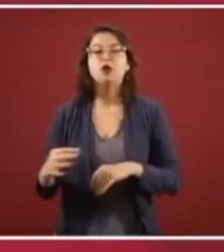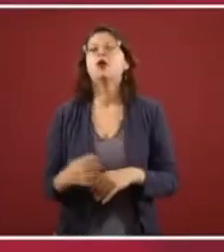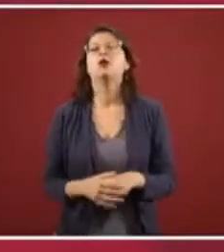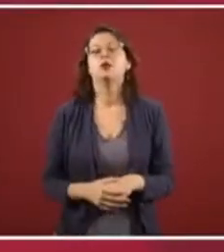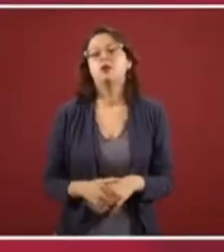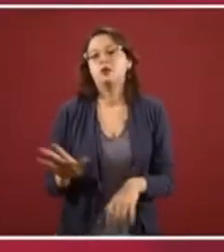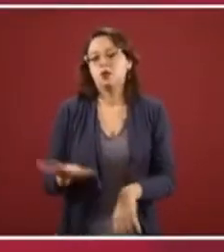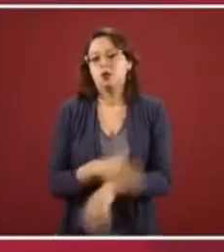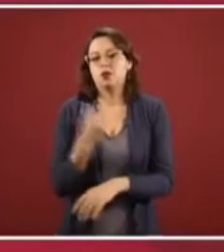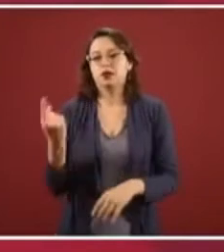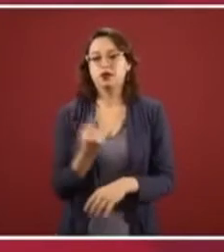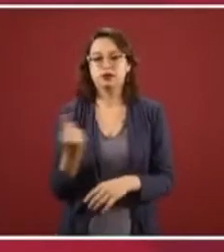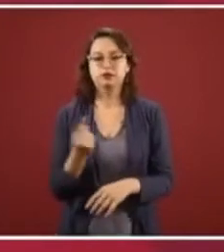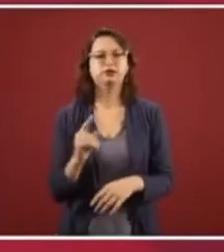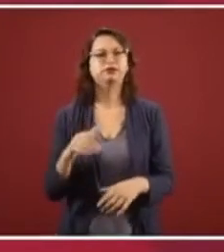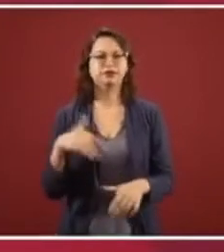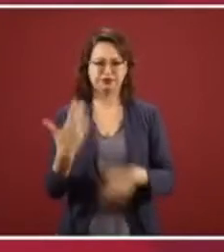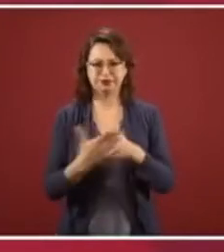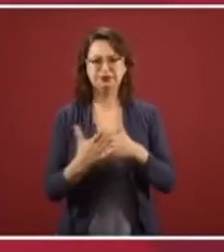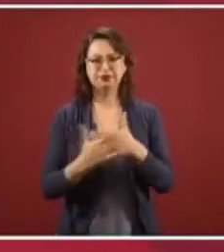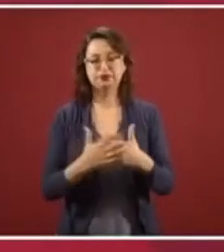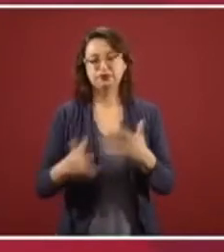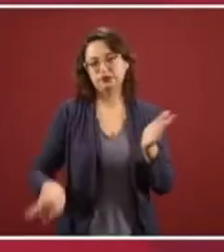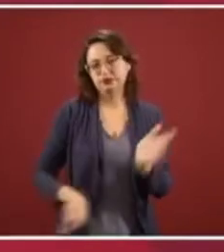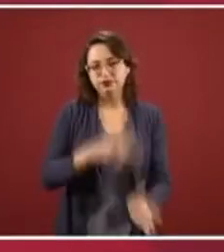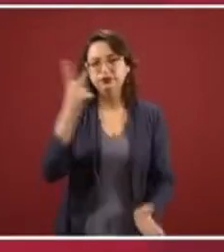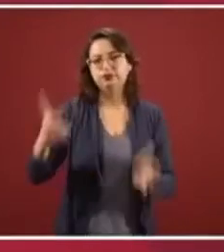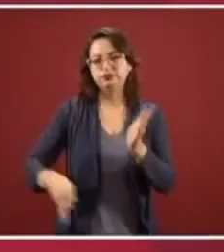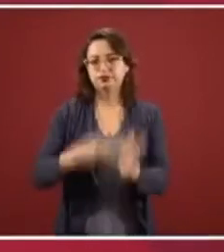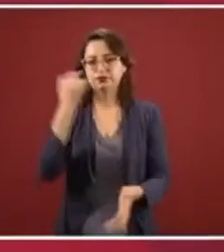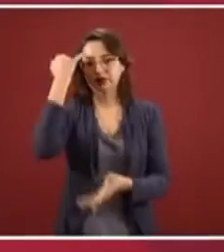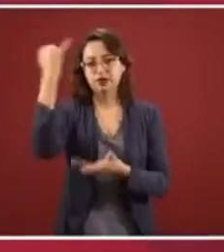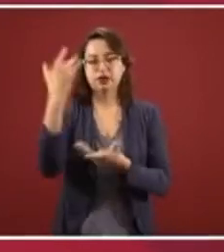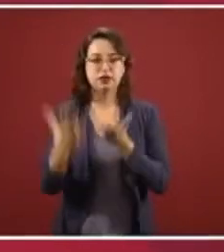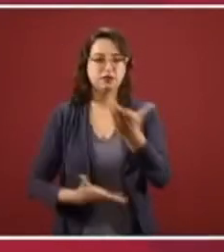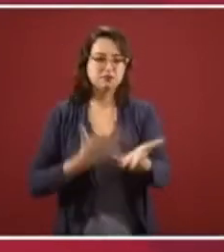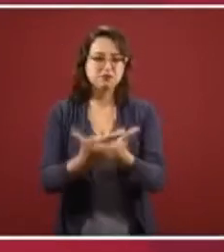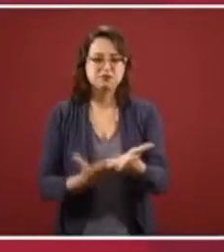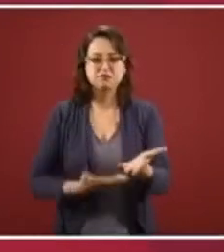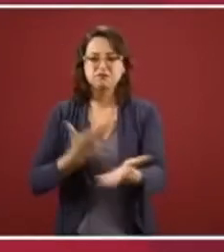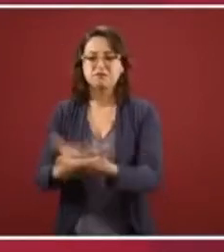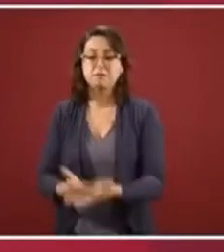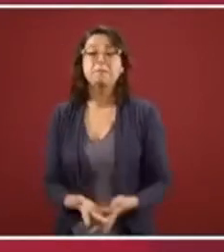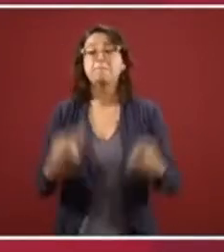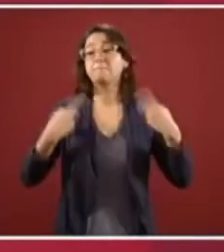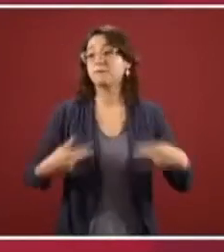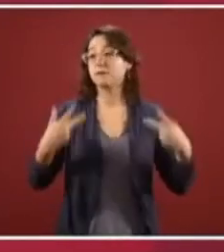pueden haber otras iniciativas en ese sentido. La gente